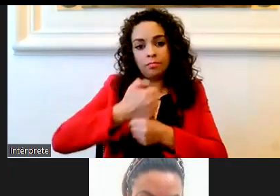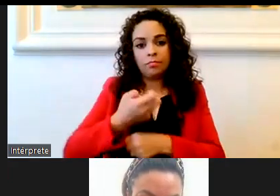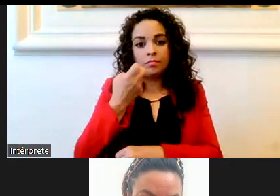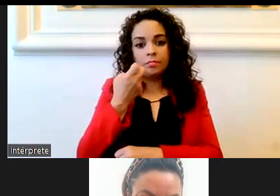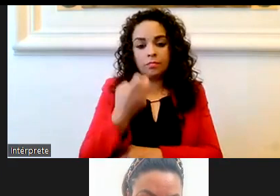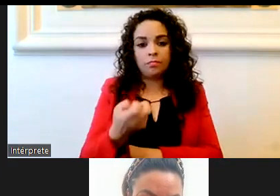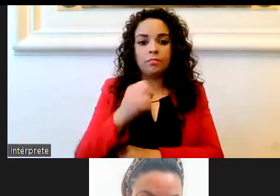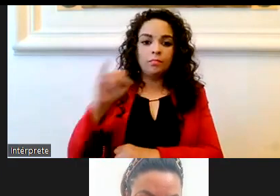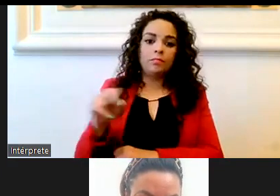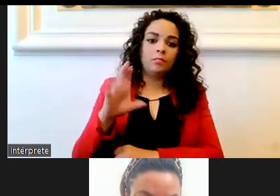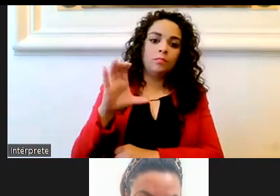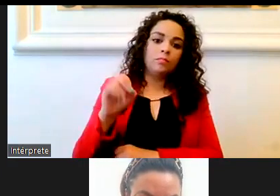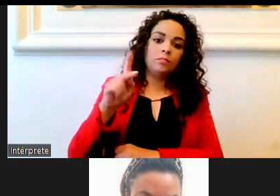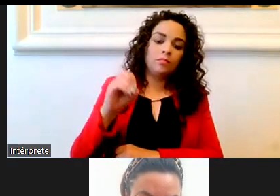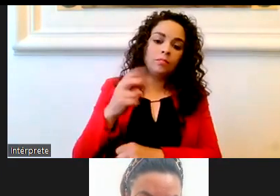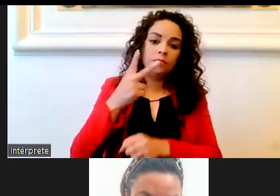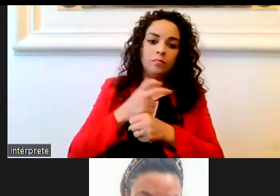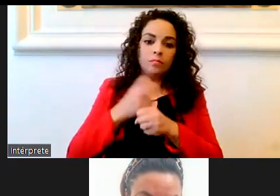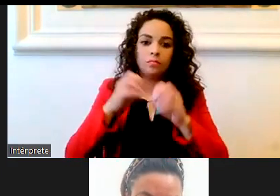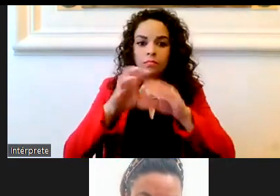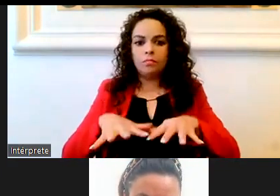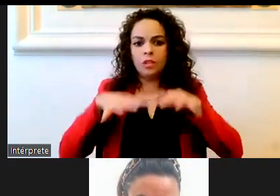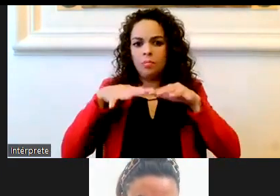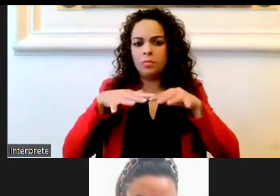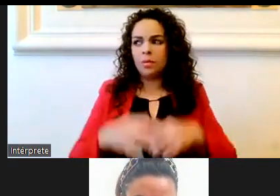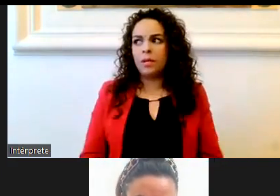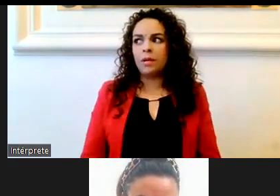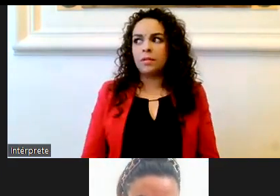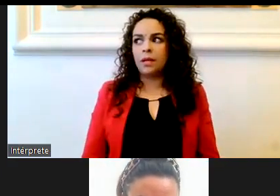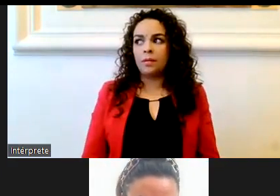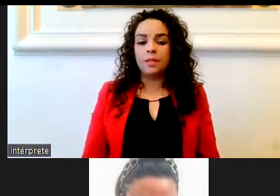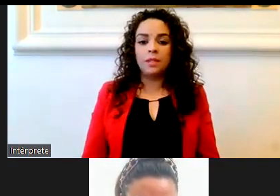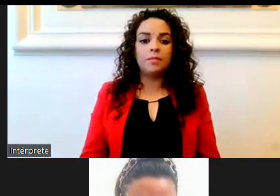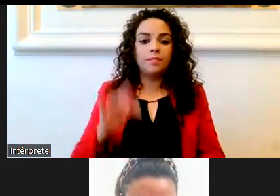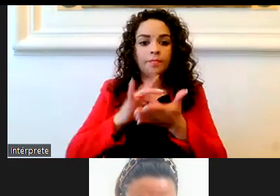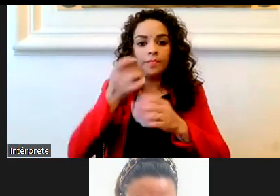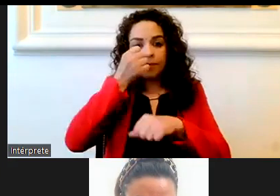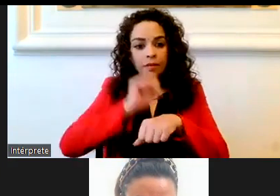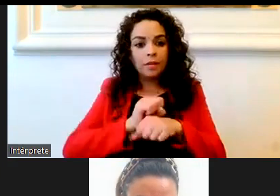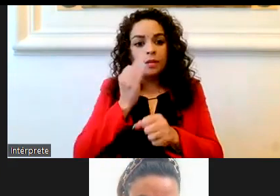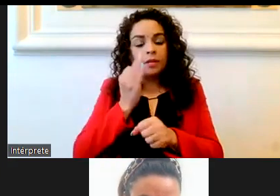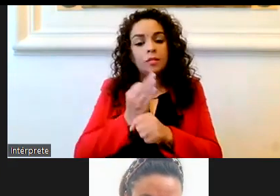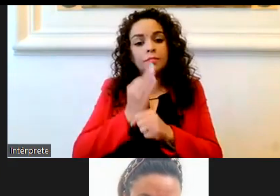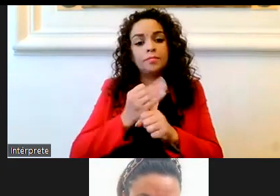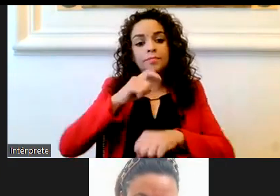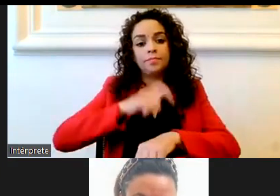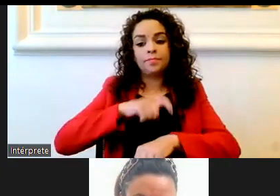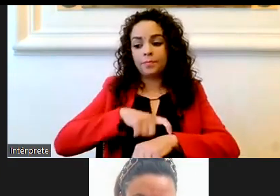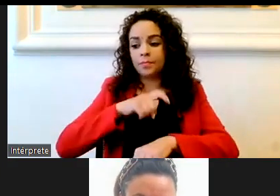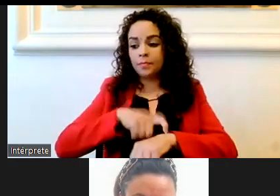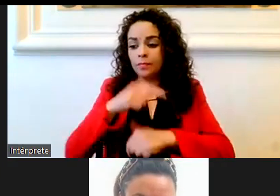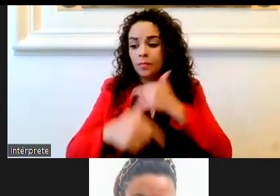diputada vicecoordinadora. Gracias, secretaria. Siendo las 12:03 de la